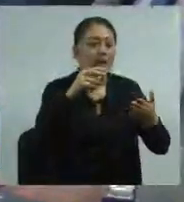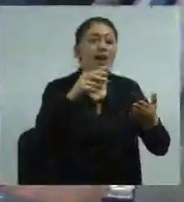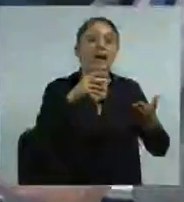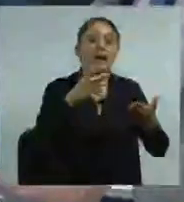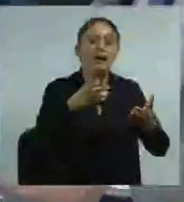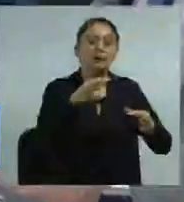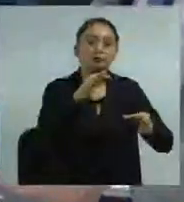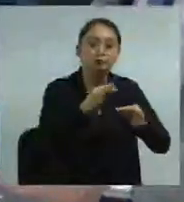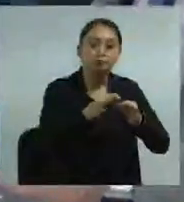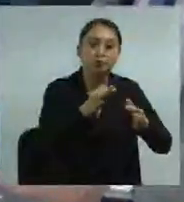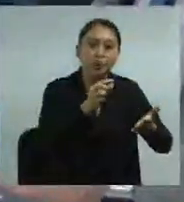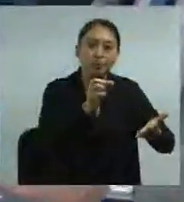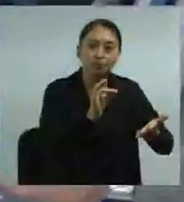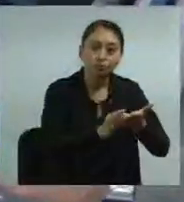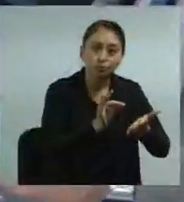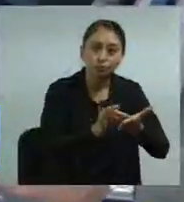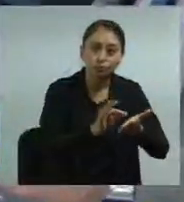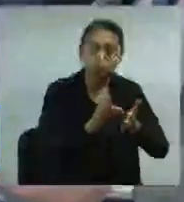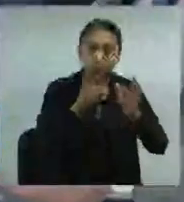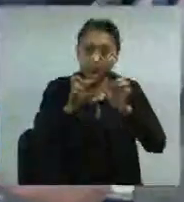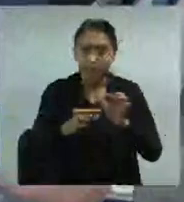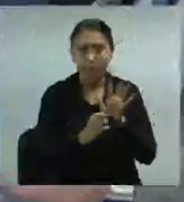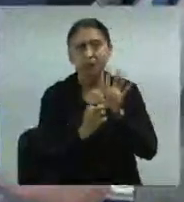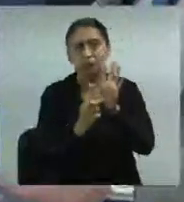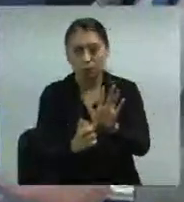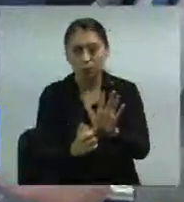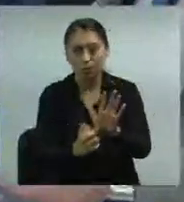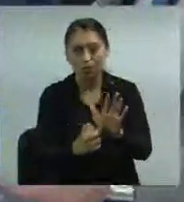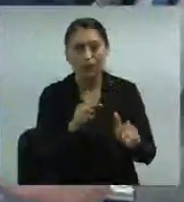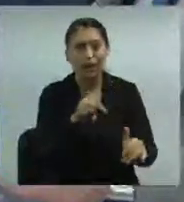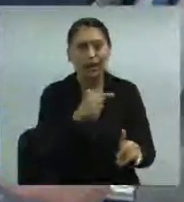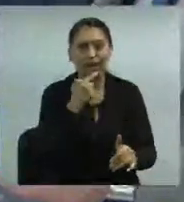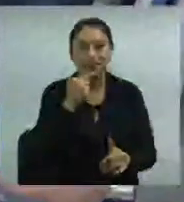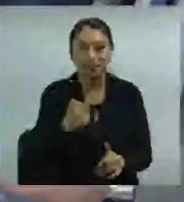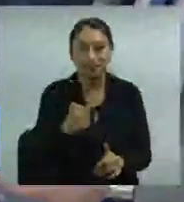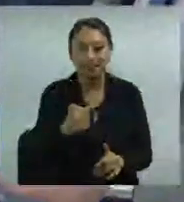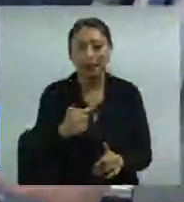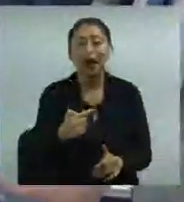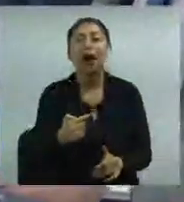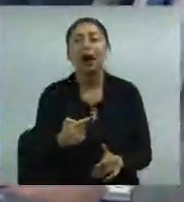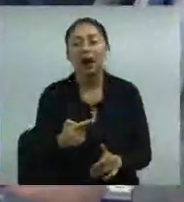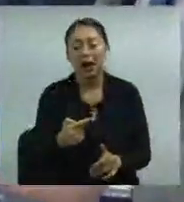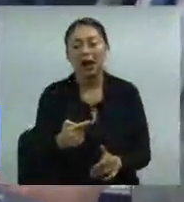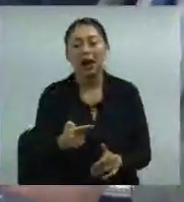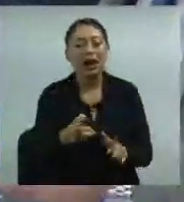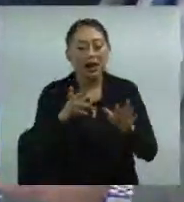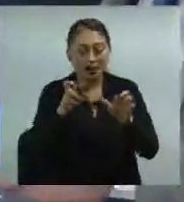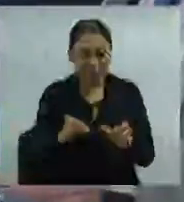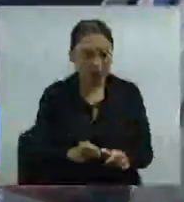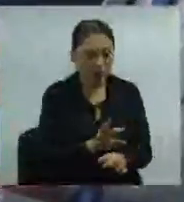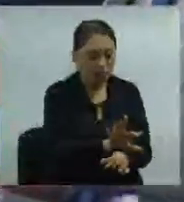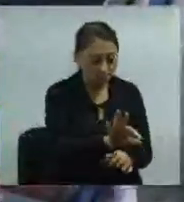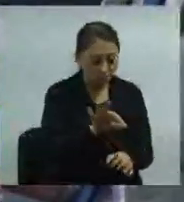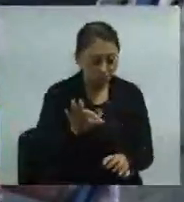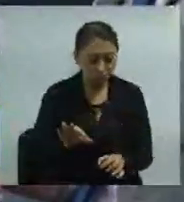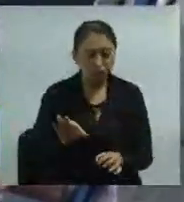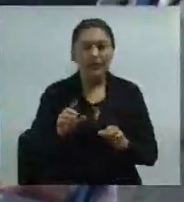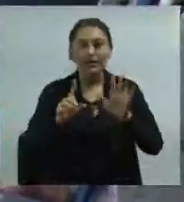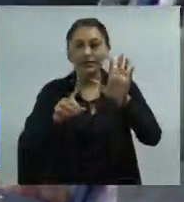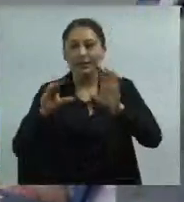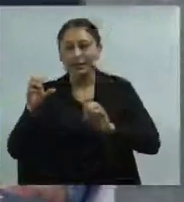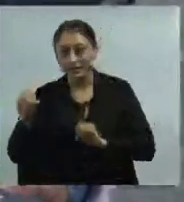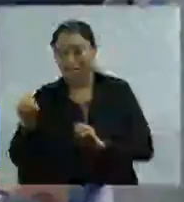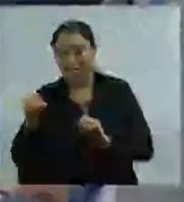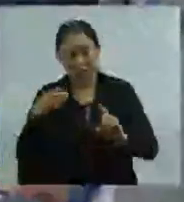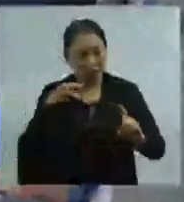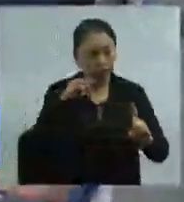calificaciones topes de los aspirantes. Porque ahí es donde dicen, como mi candidato no alcanzó los 60 o en la X meta